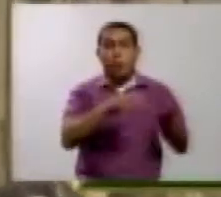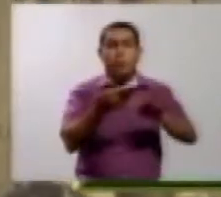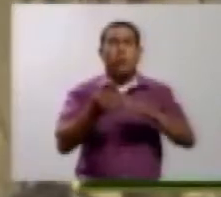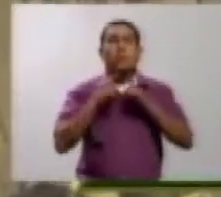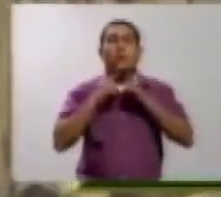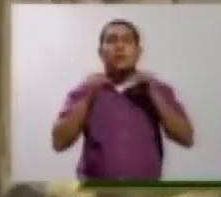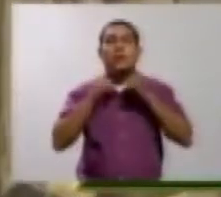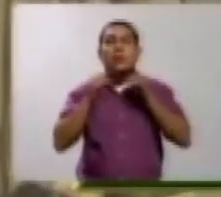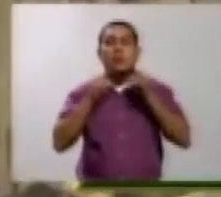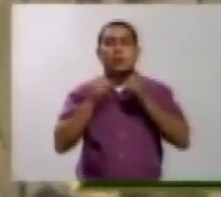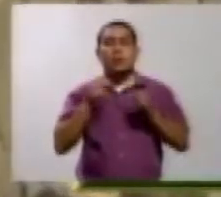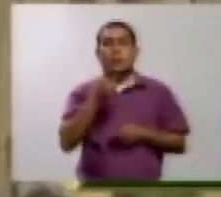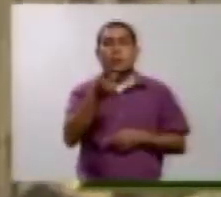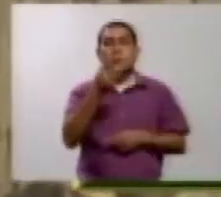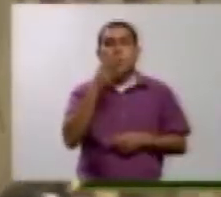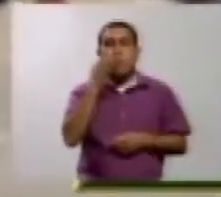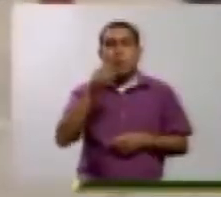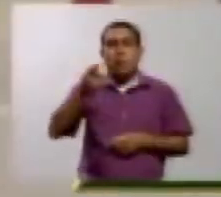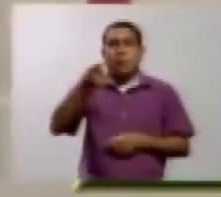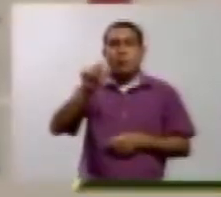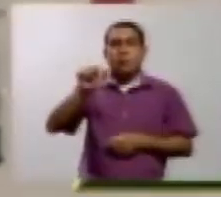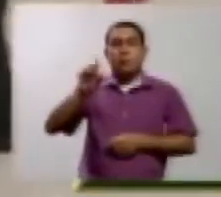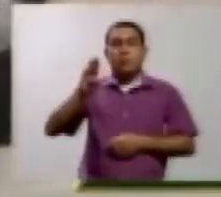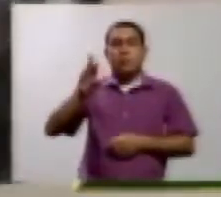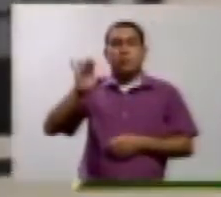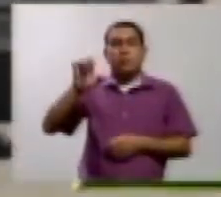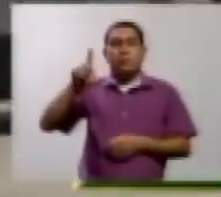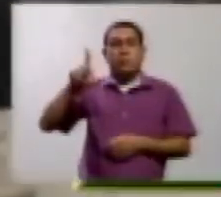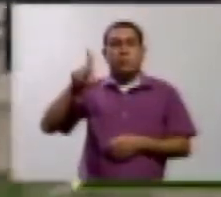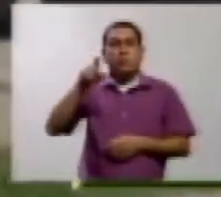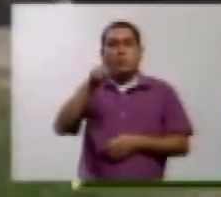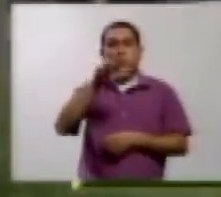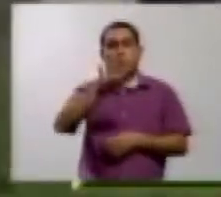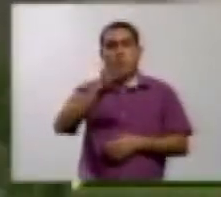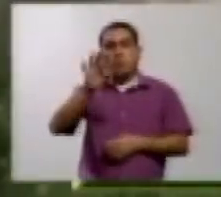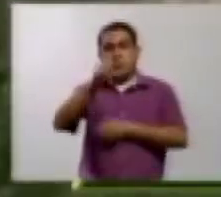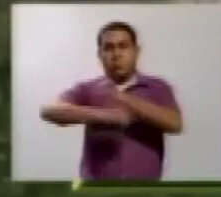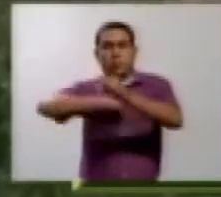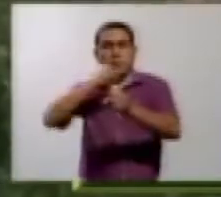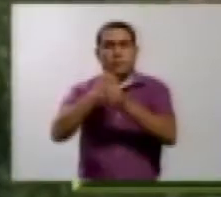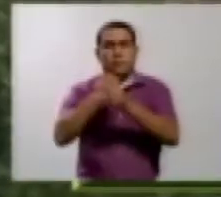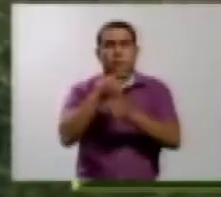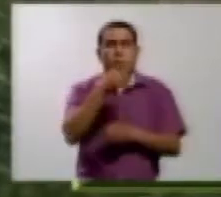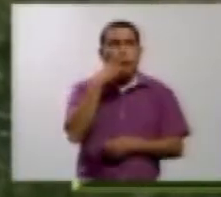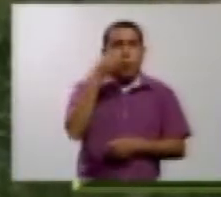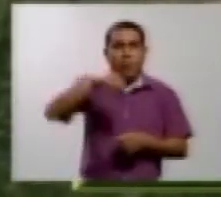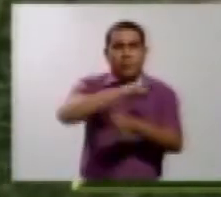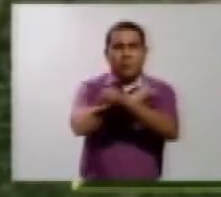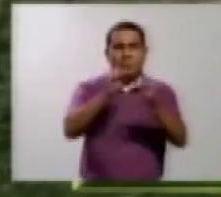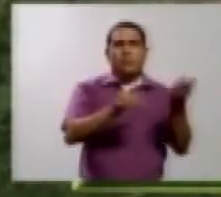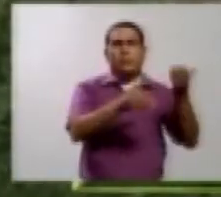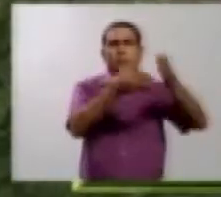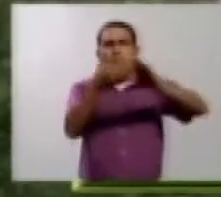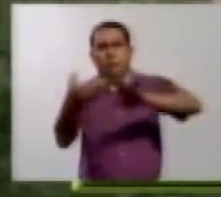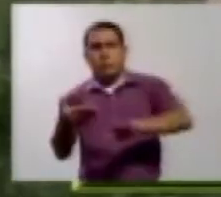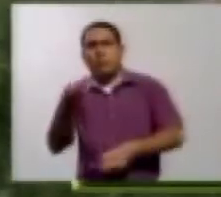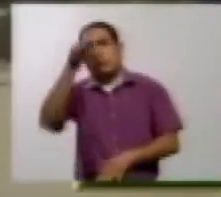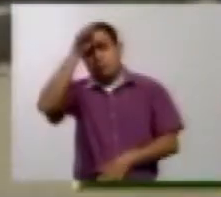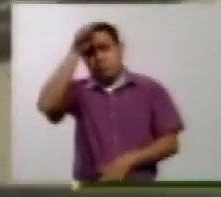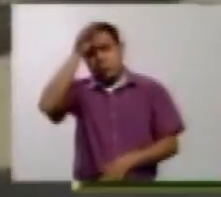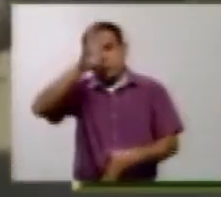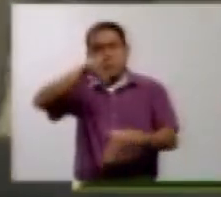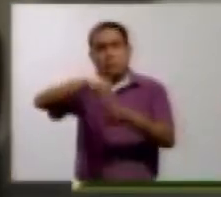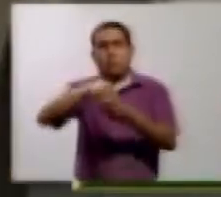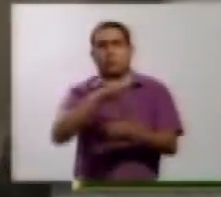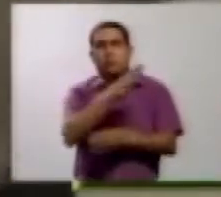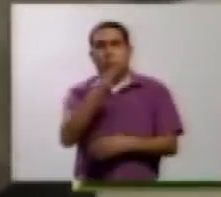Rebolo, identificado como Gabriel Enrique Oquendo García, de 53 años. El hombre falleció en horas de la mañana de hoy en un centro asistencial de la ciudad,